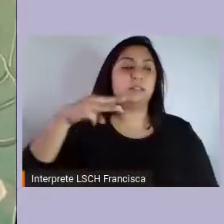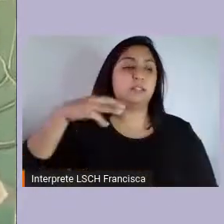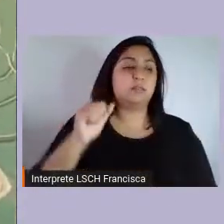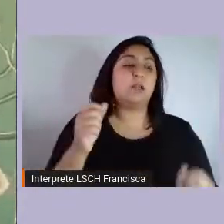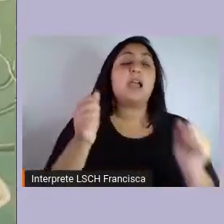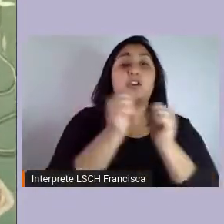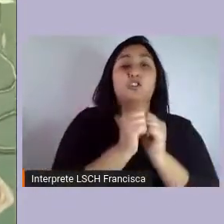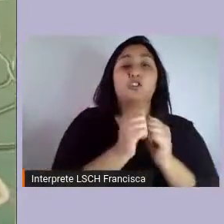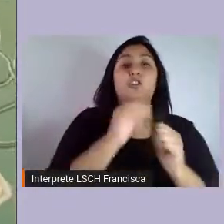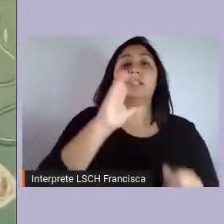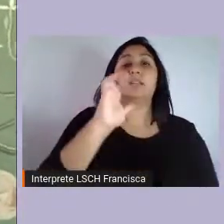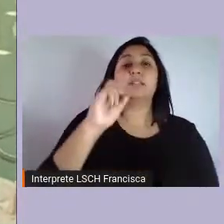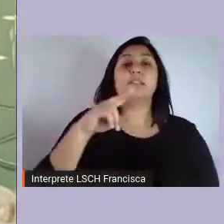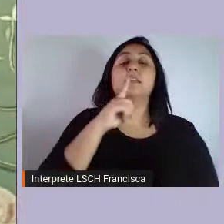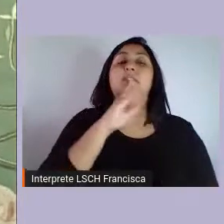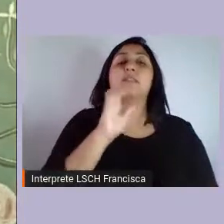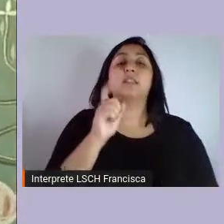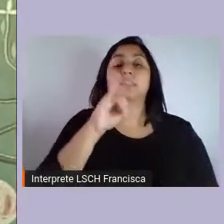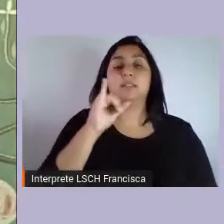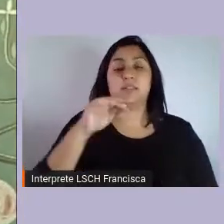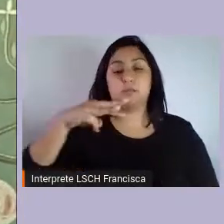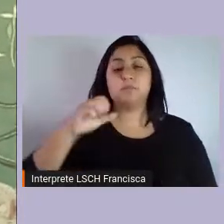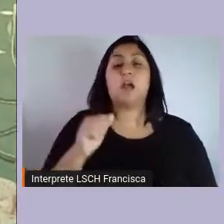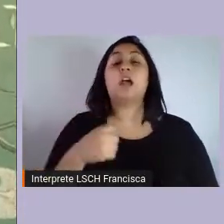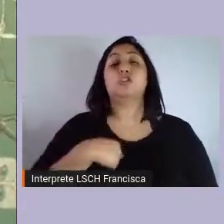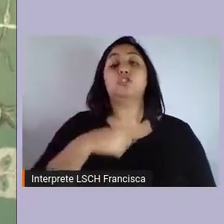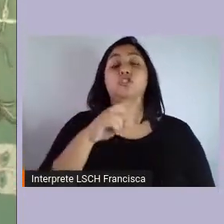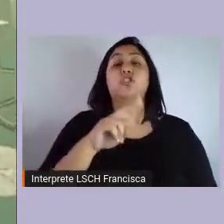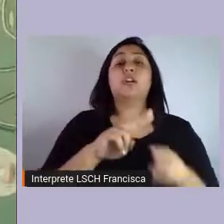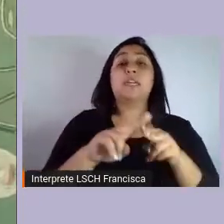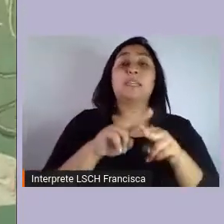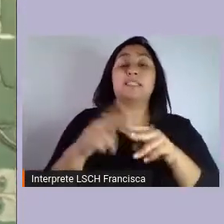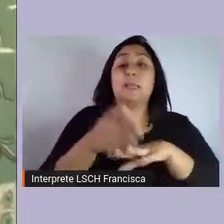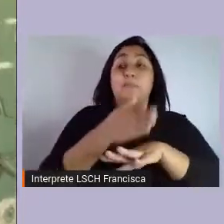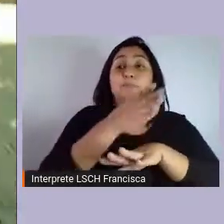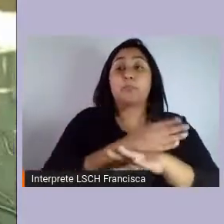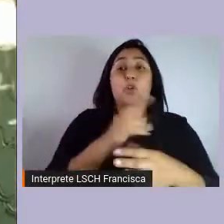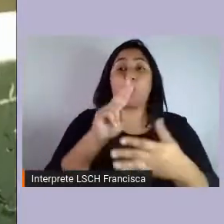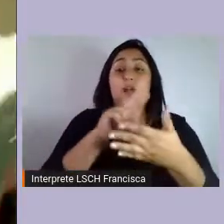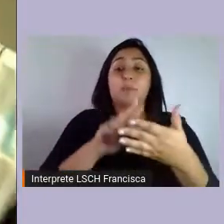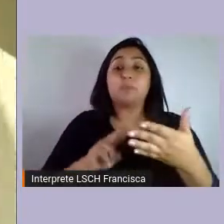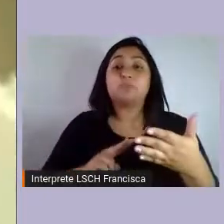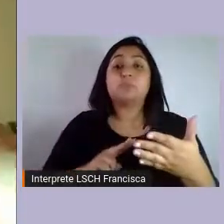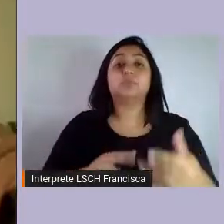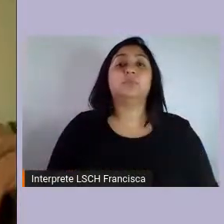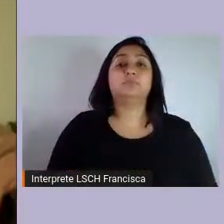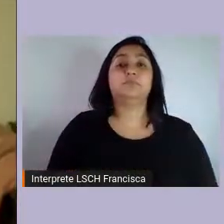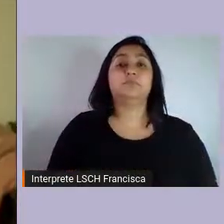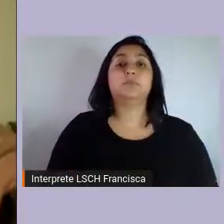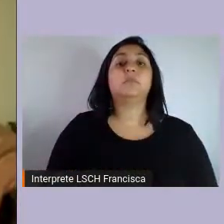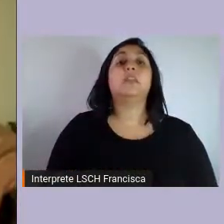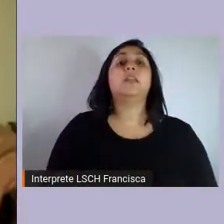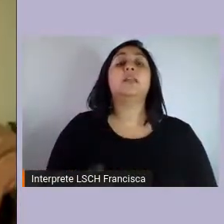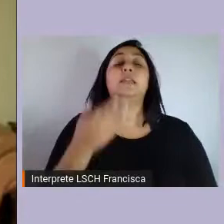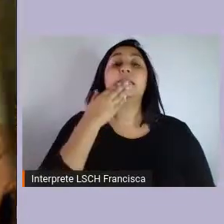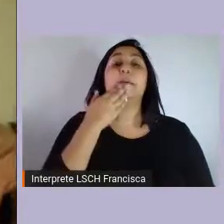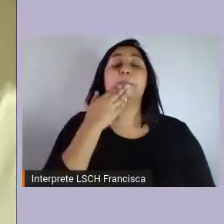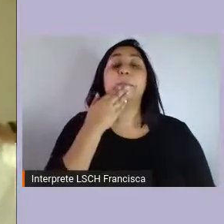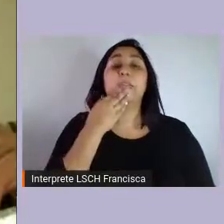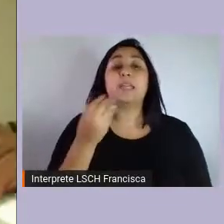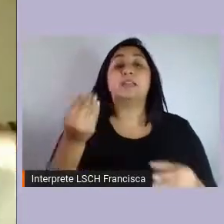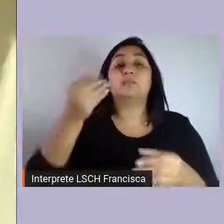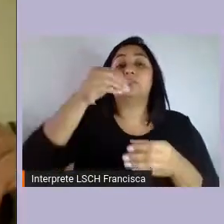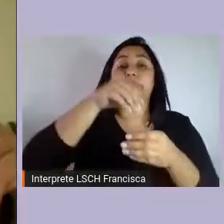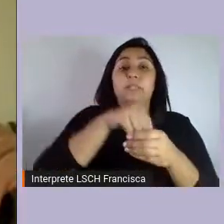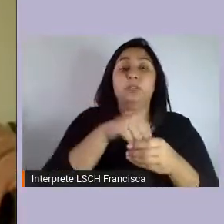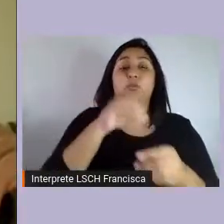también la selección, hice un prólogo, un estudio preliminar. Y aquí incluso incluimos unas